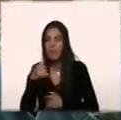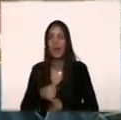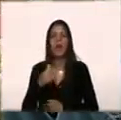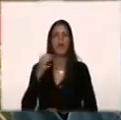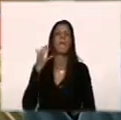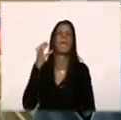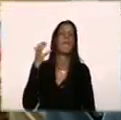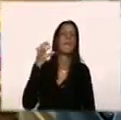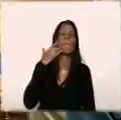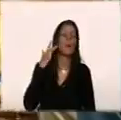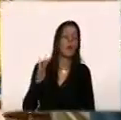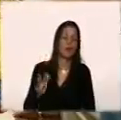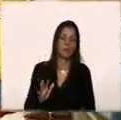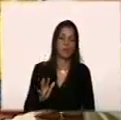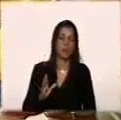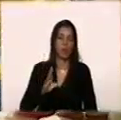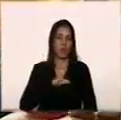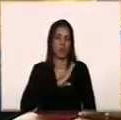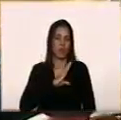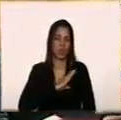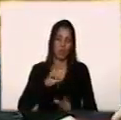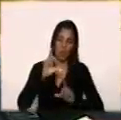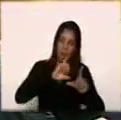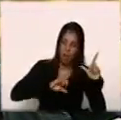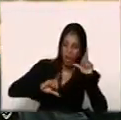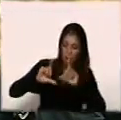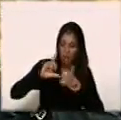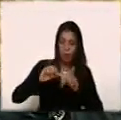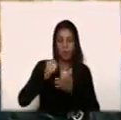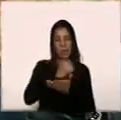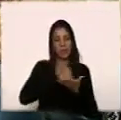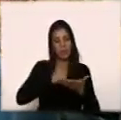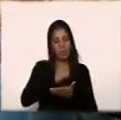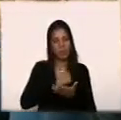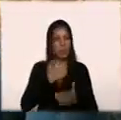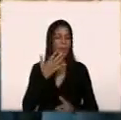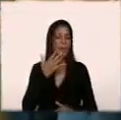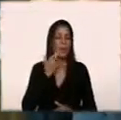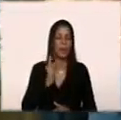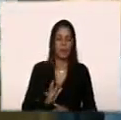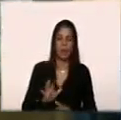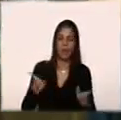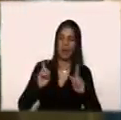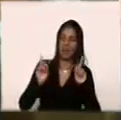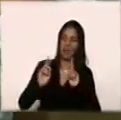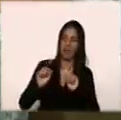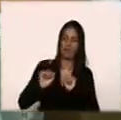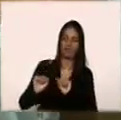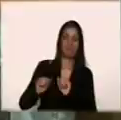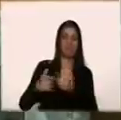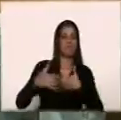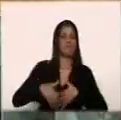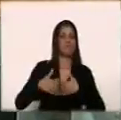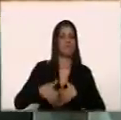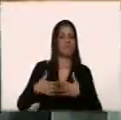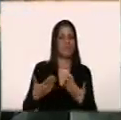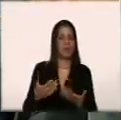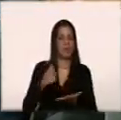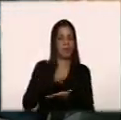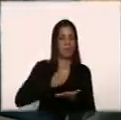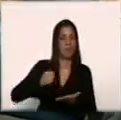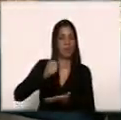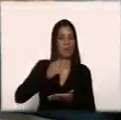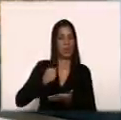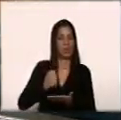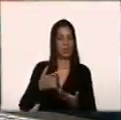ejemplo, algún dueño de laboratorio de la industria química y farmacéutica no quiera producir las medicinas que son necesarias para sanar